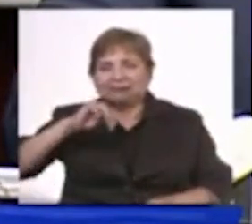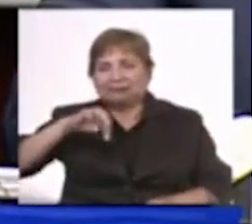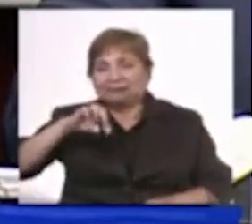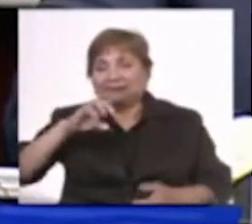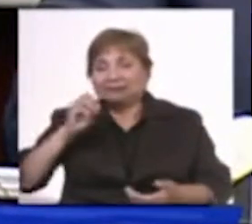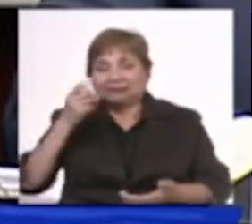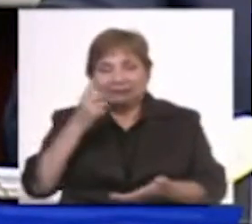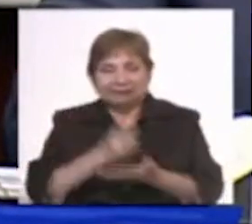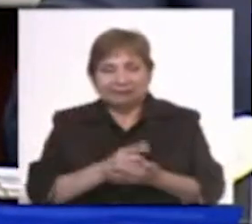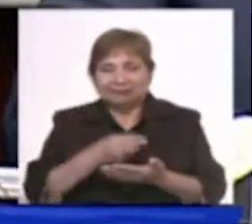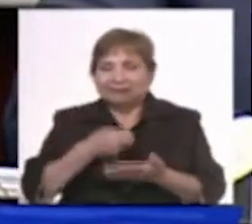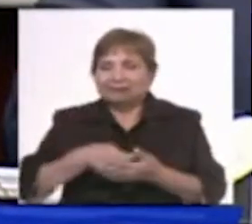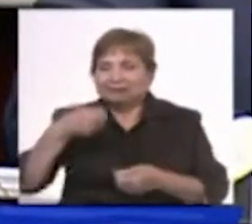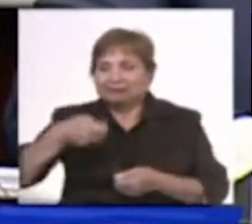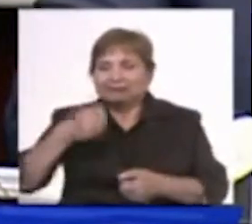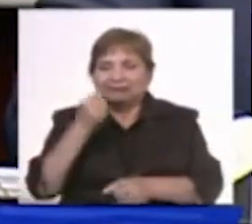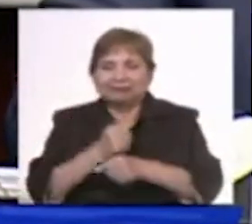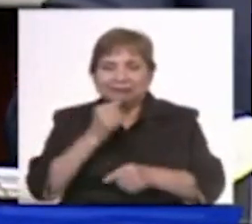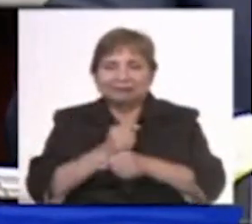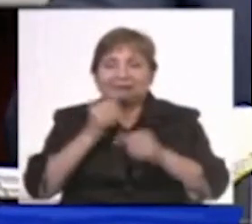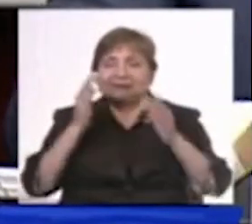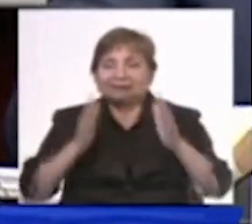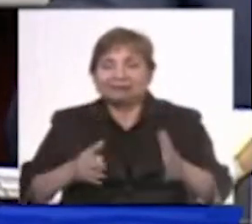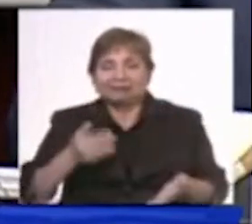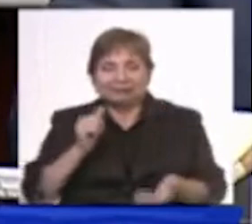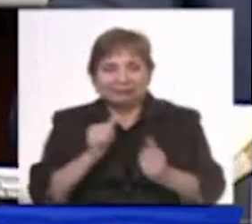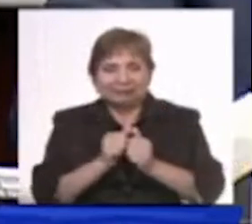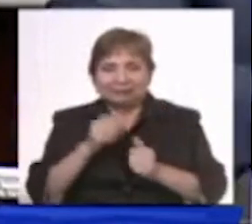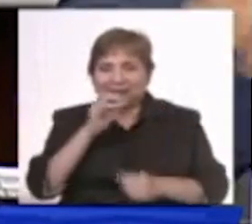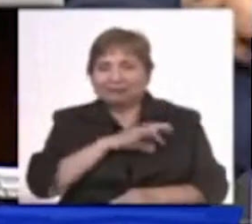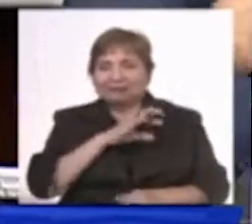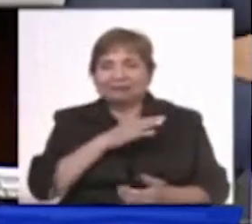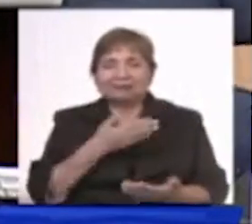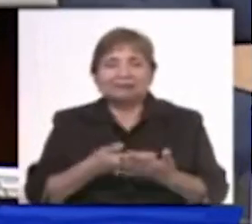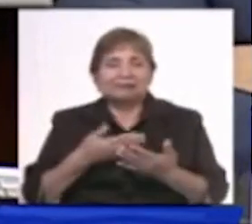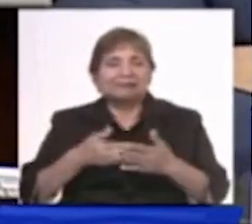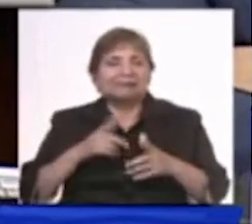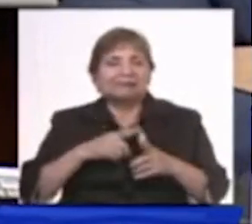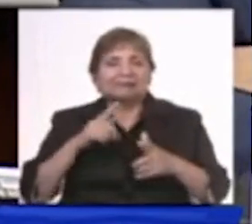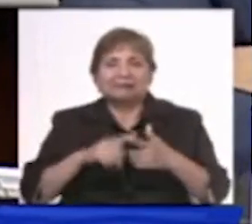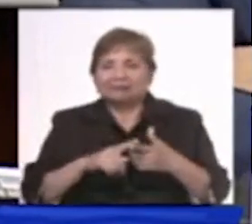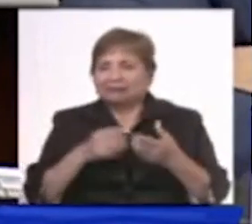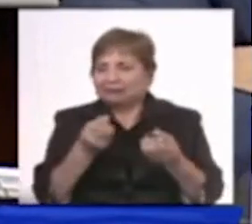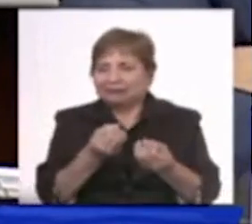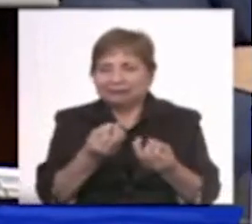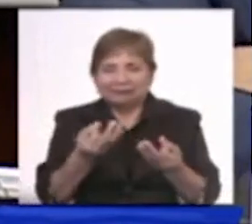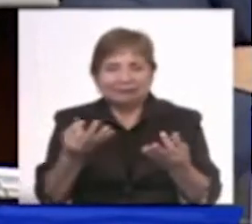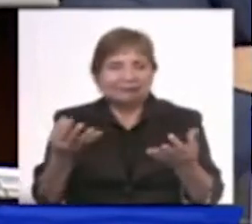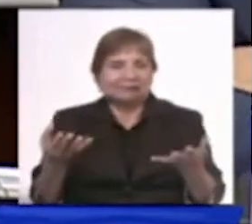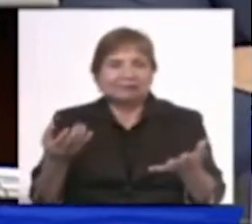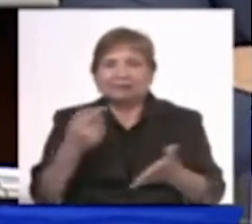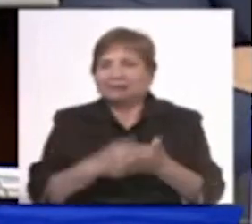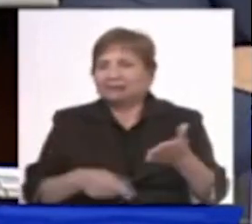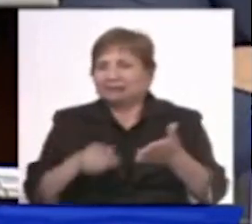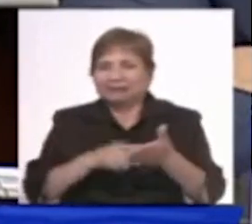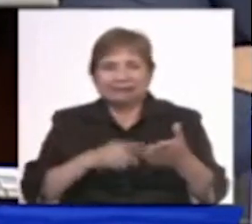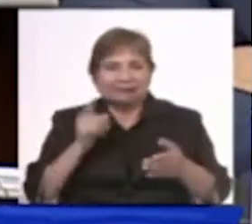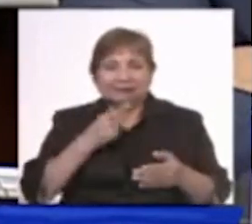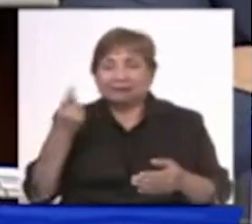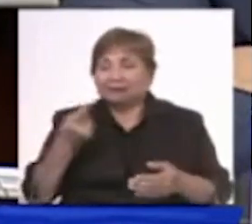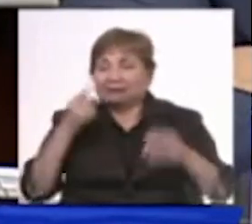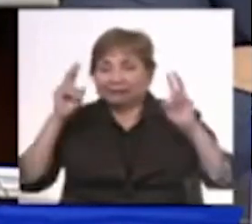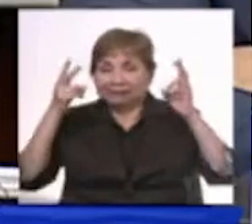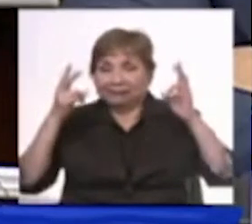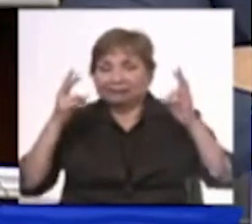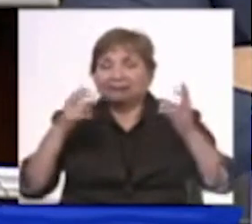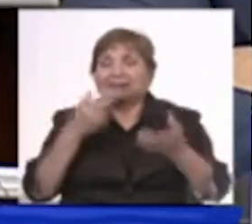impuestos los que van directamente a los trabajadores del Congreso con estos beneficios. Entonces, mucho se ha generado cuestionamiento, no solo con el tema, sino